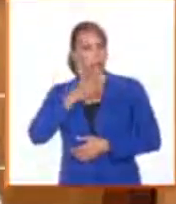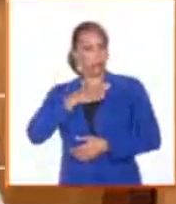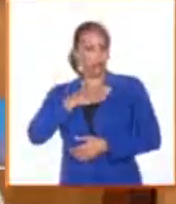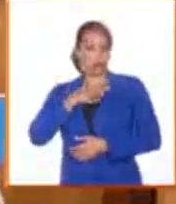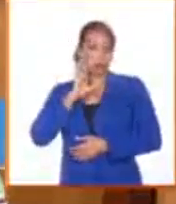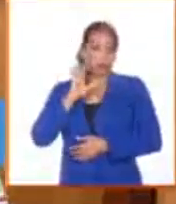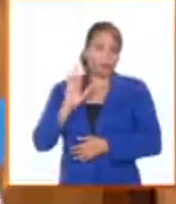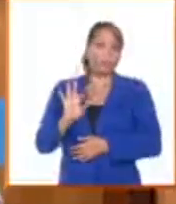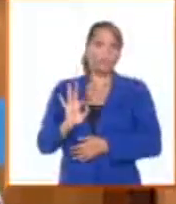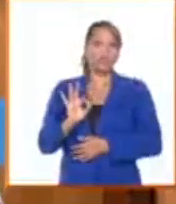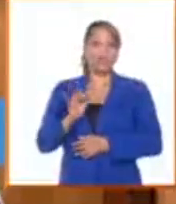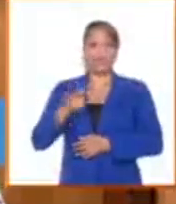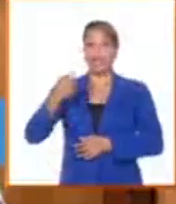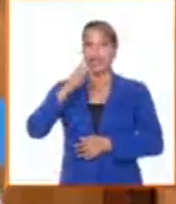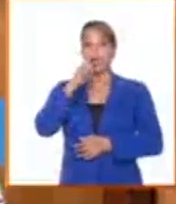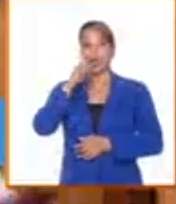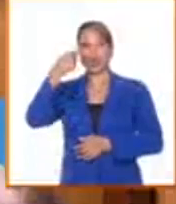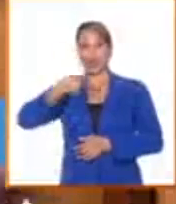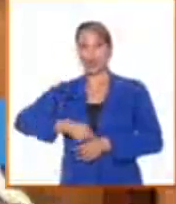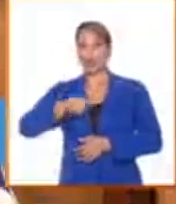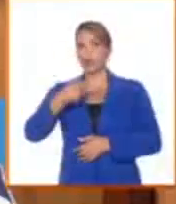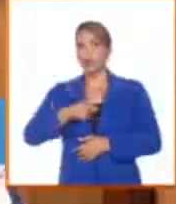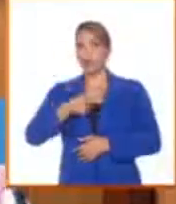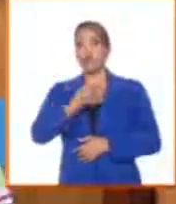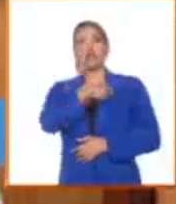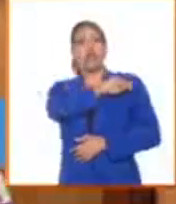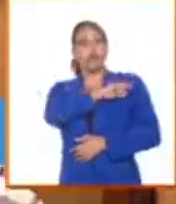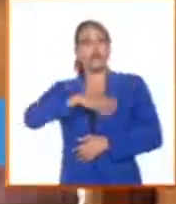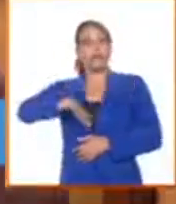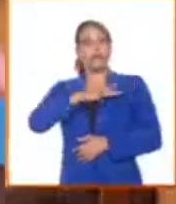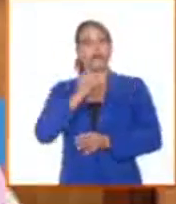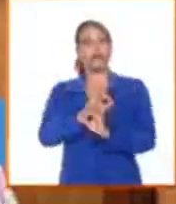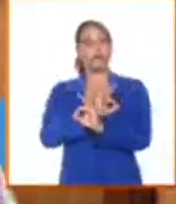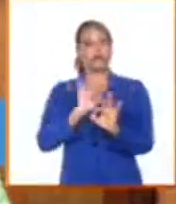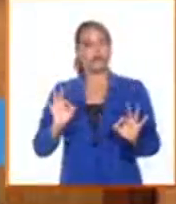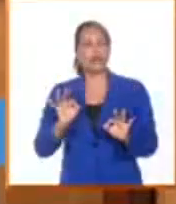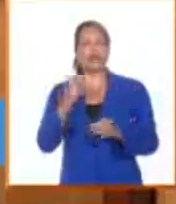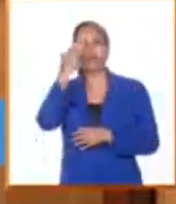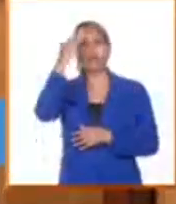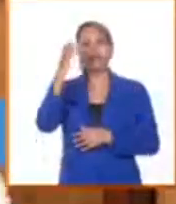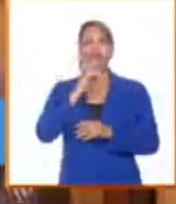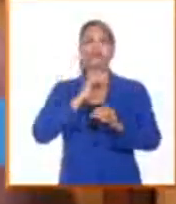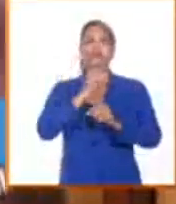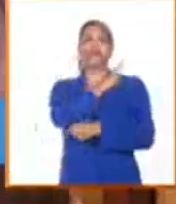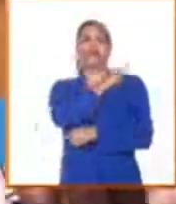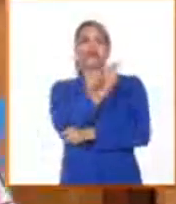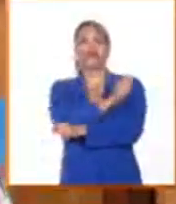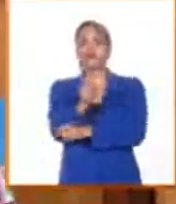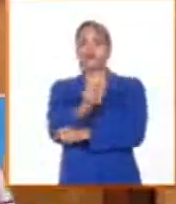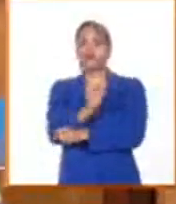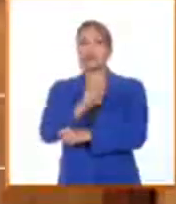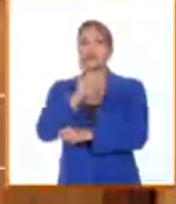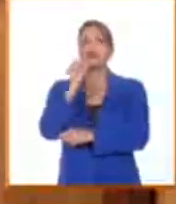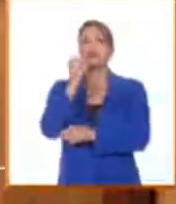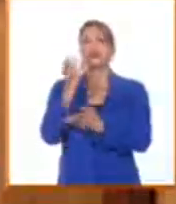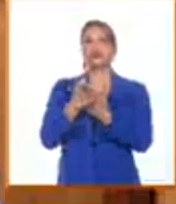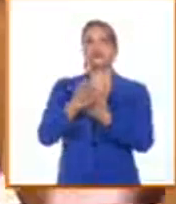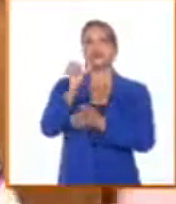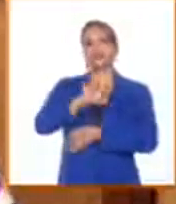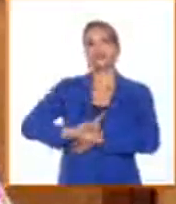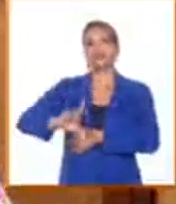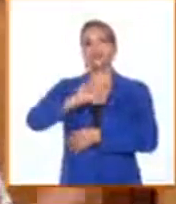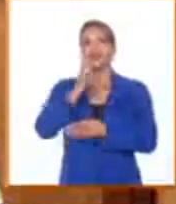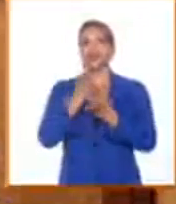norma, que el público especializado, dígase los profesores de comunicación social, los estudiantes de esta